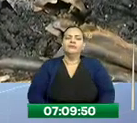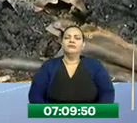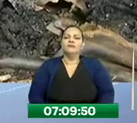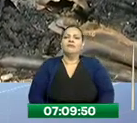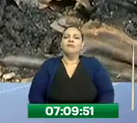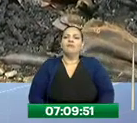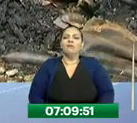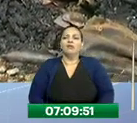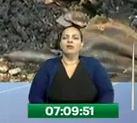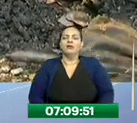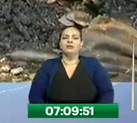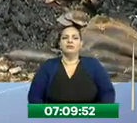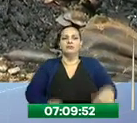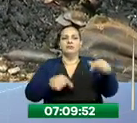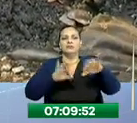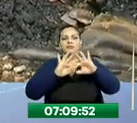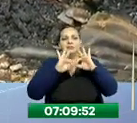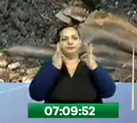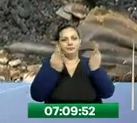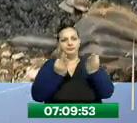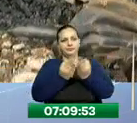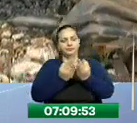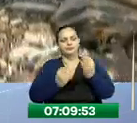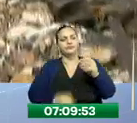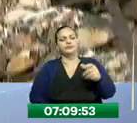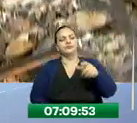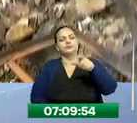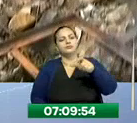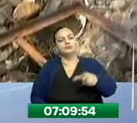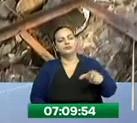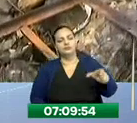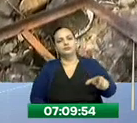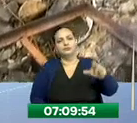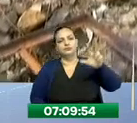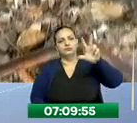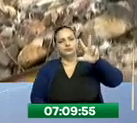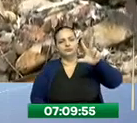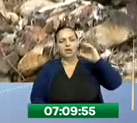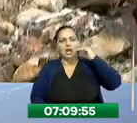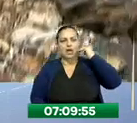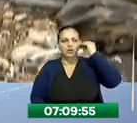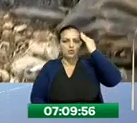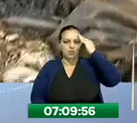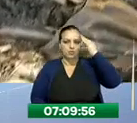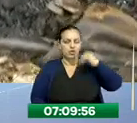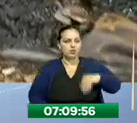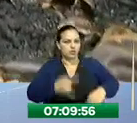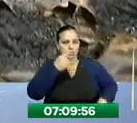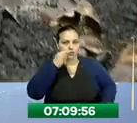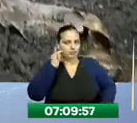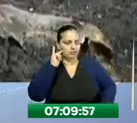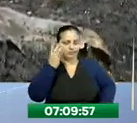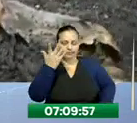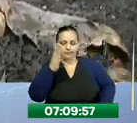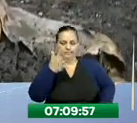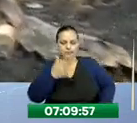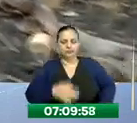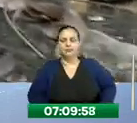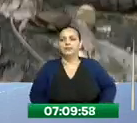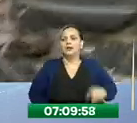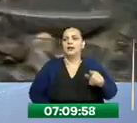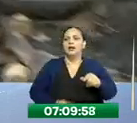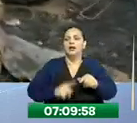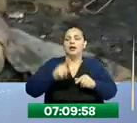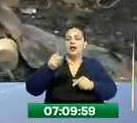niños? No, no había niños. Tengo entendido también que su mami tenía un negocio aquí adelante, un pequeño bazar, algo así, también todo se quemó. Todo está